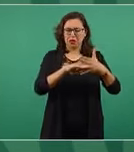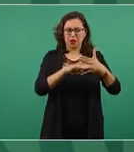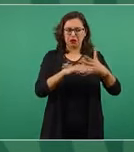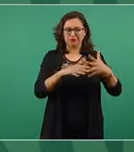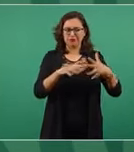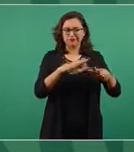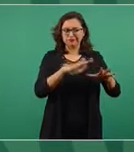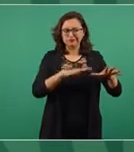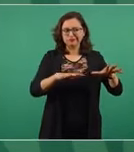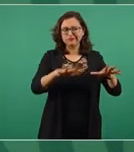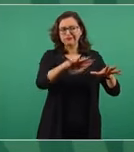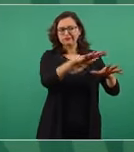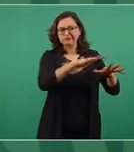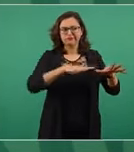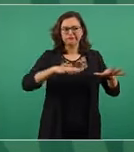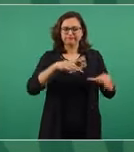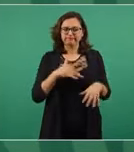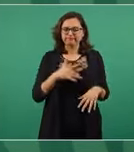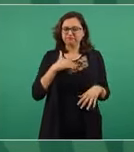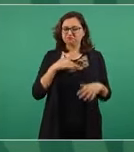Hay que